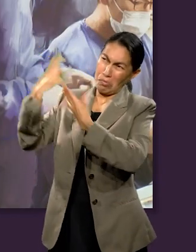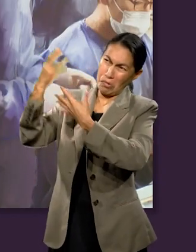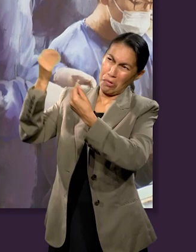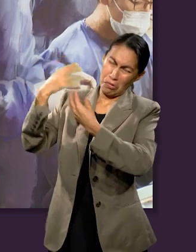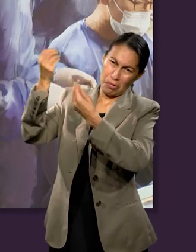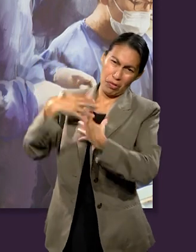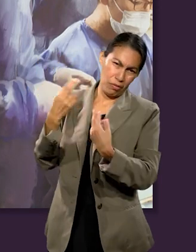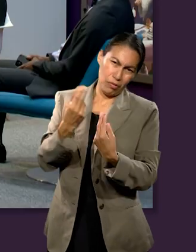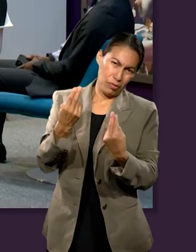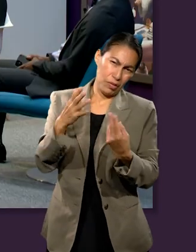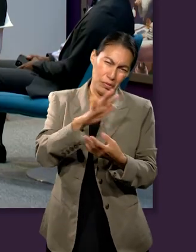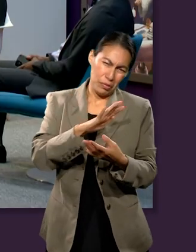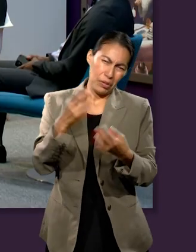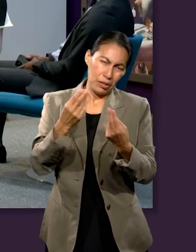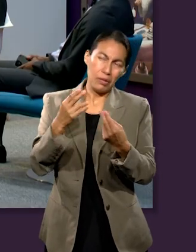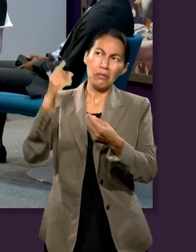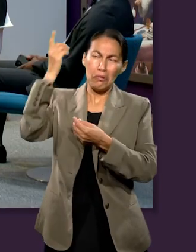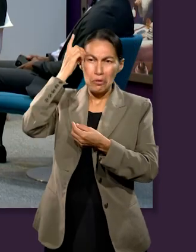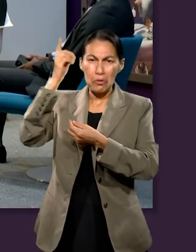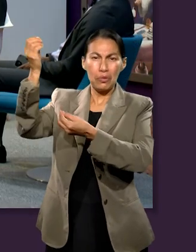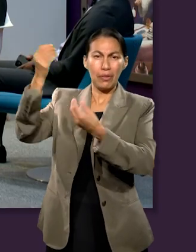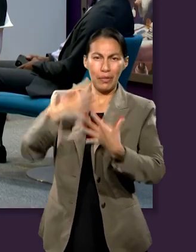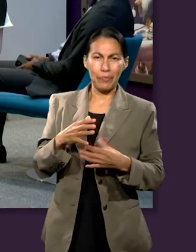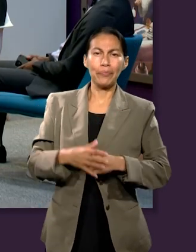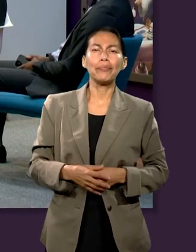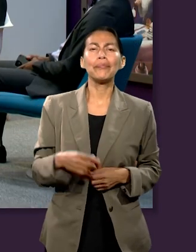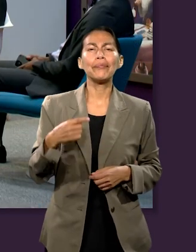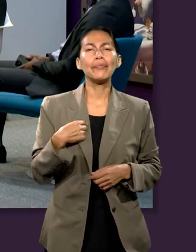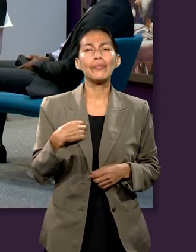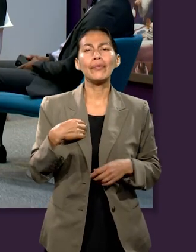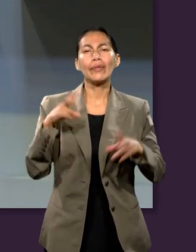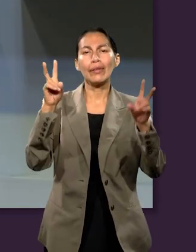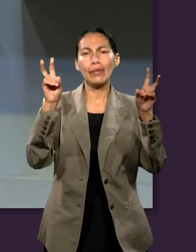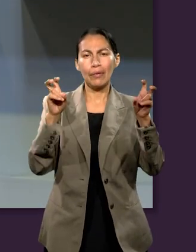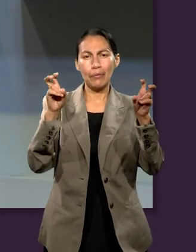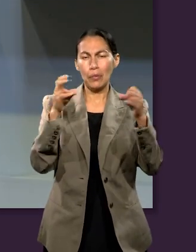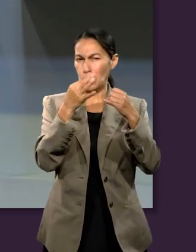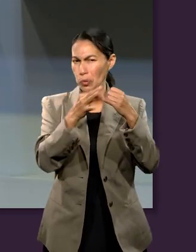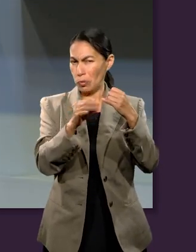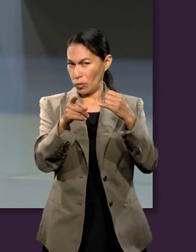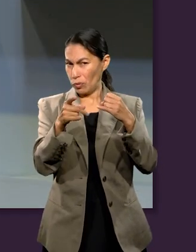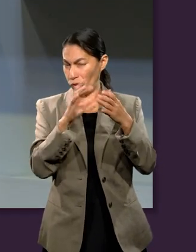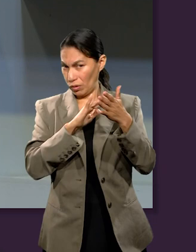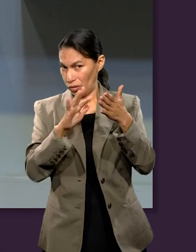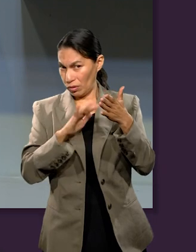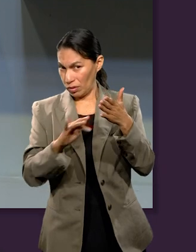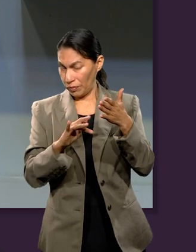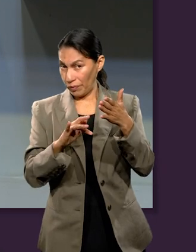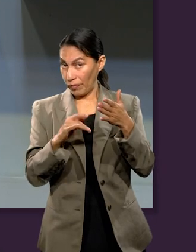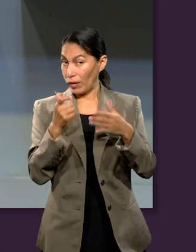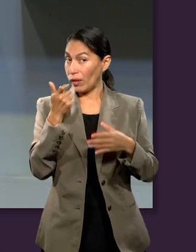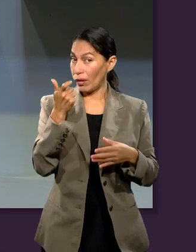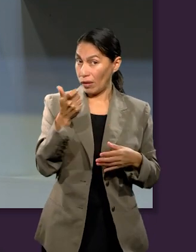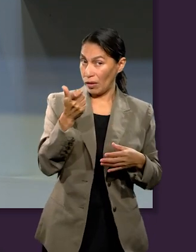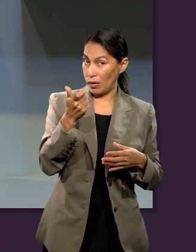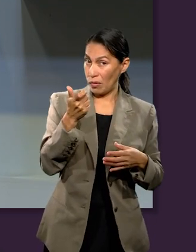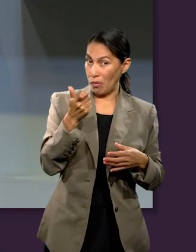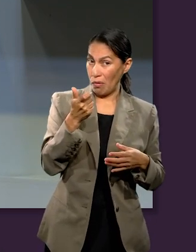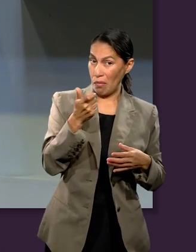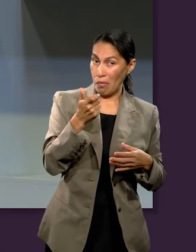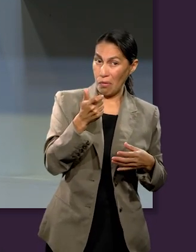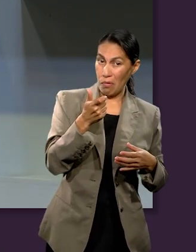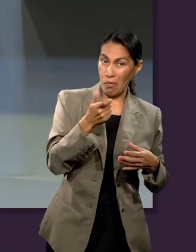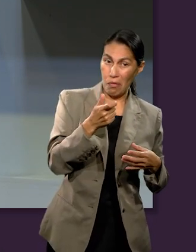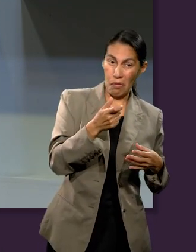por añadidura y yo me quedo con las palabras finales del pensamiento que leíste hace un momento